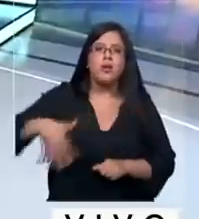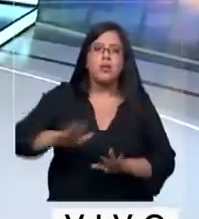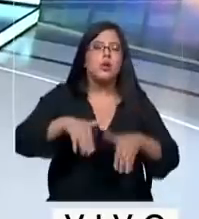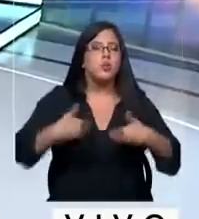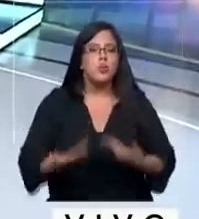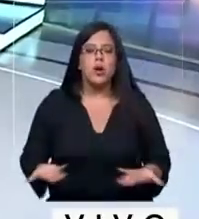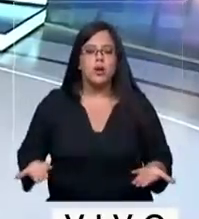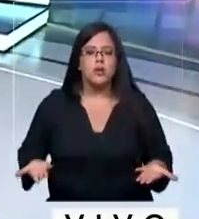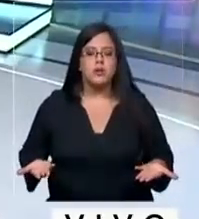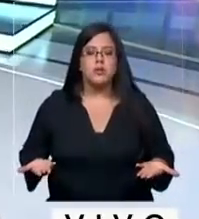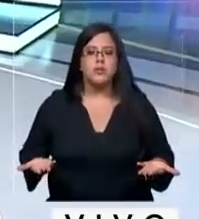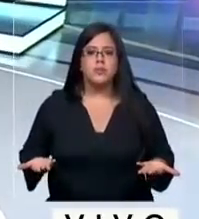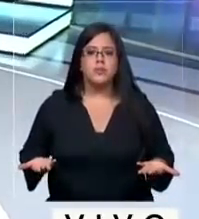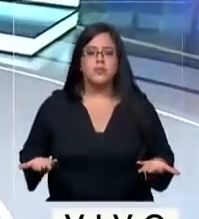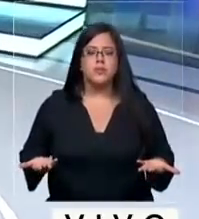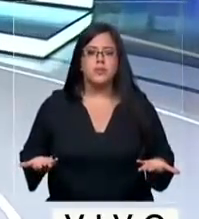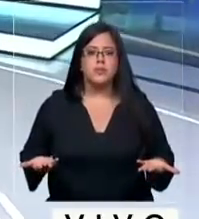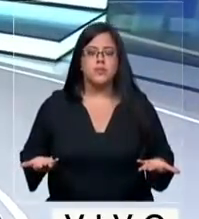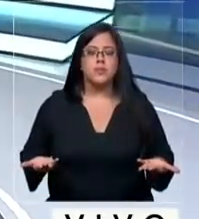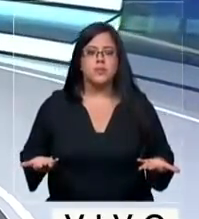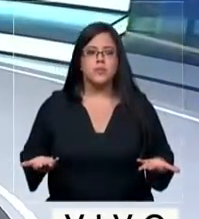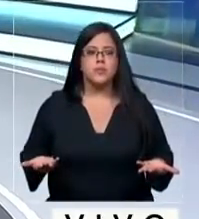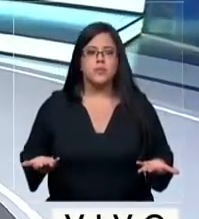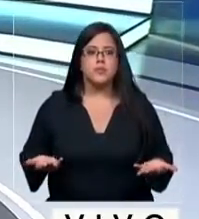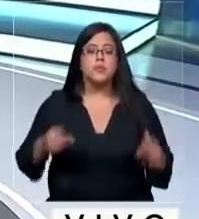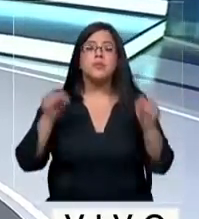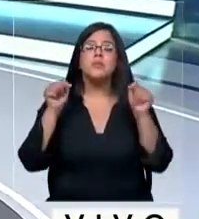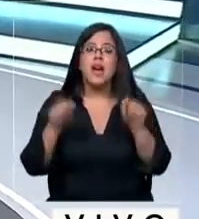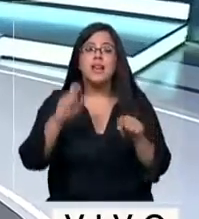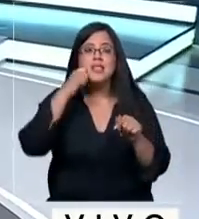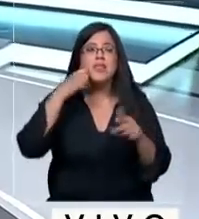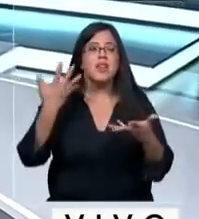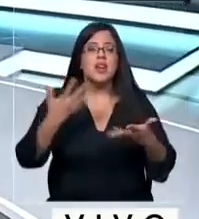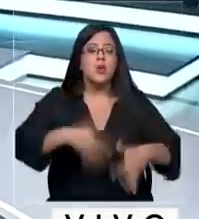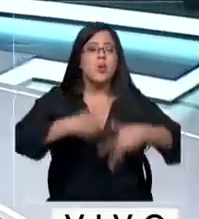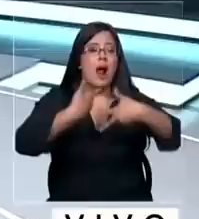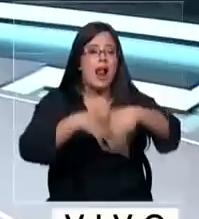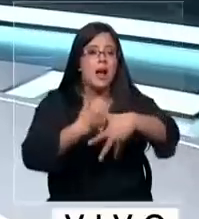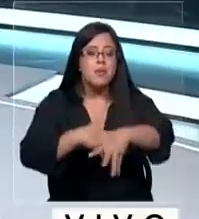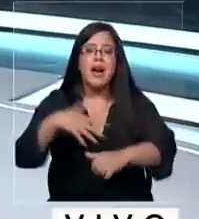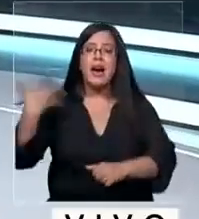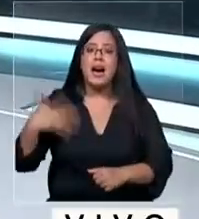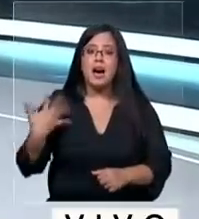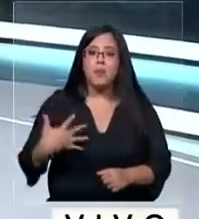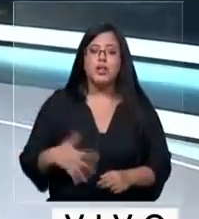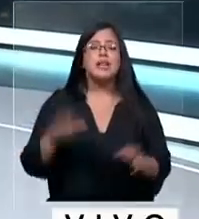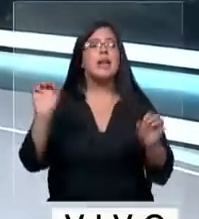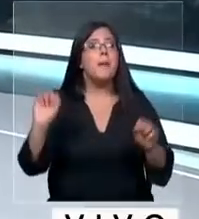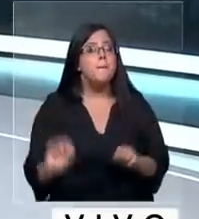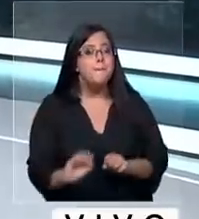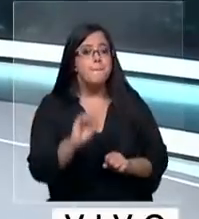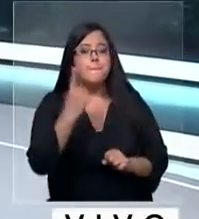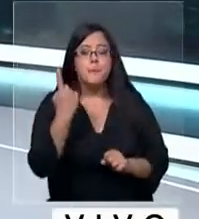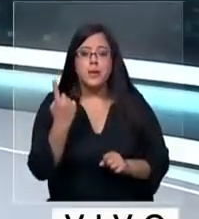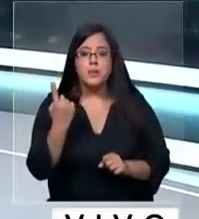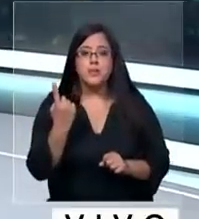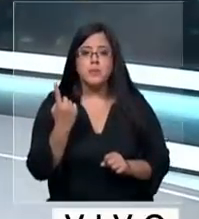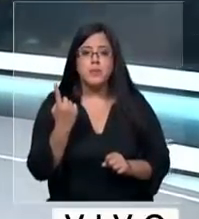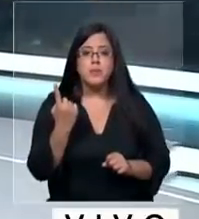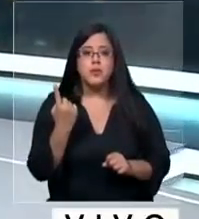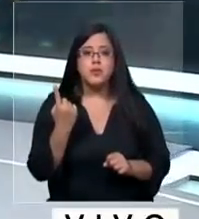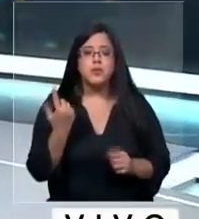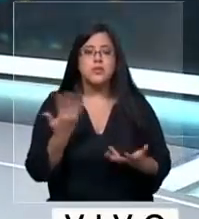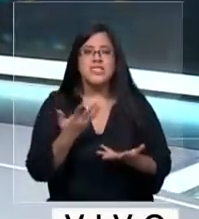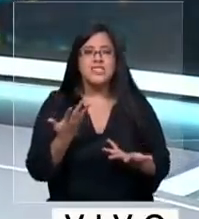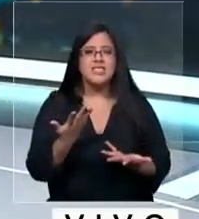hoy en día bueno ciertamente es una marca es una marcha simbólica porque primero es la abre el